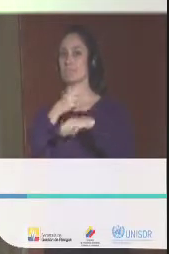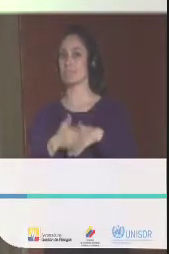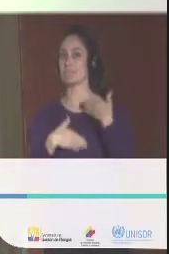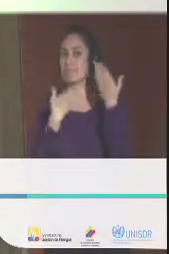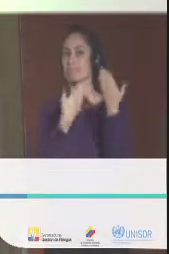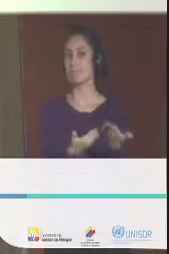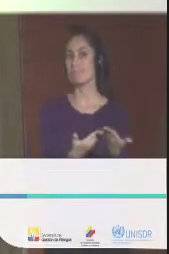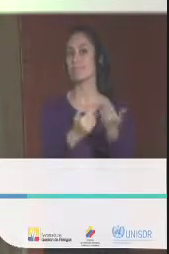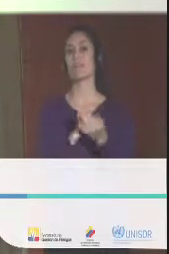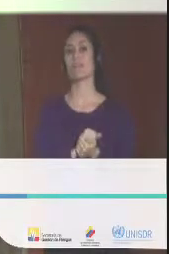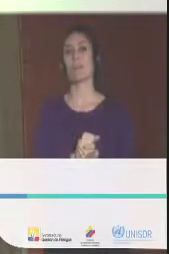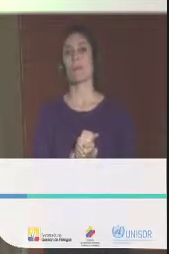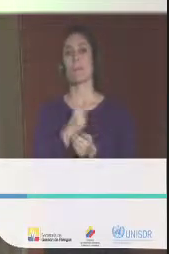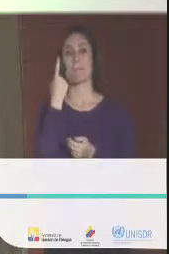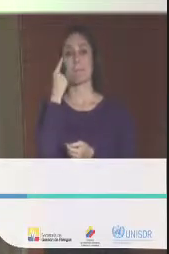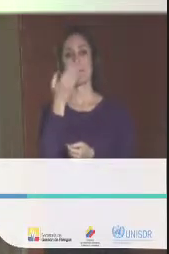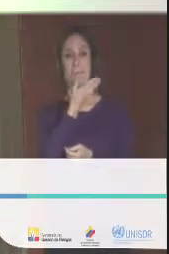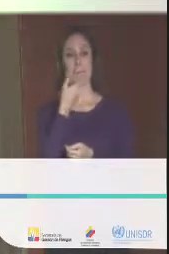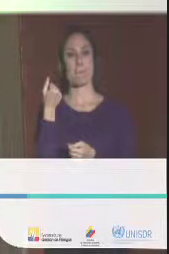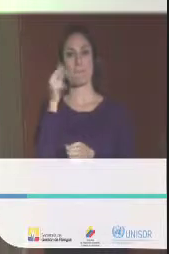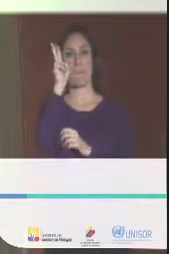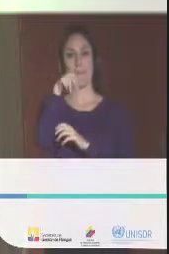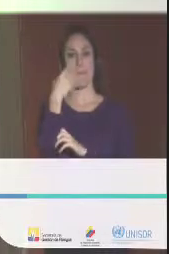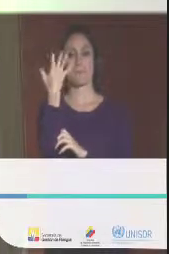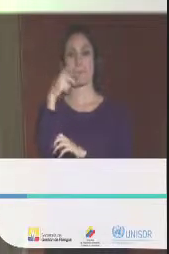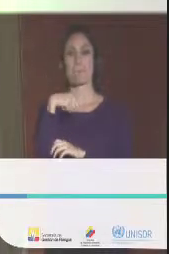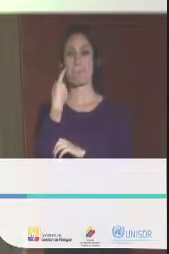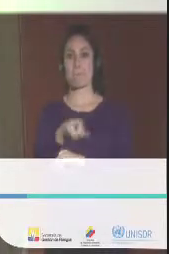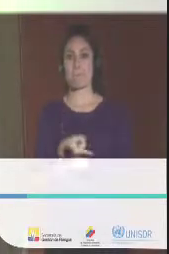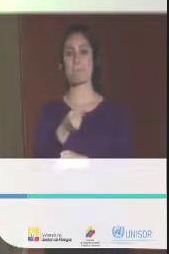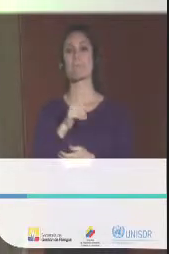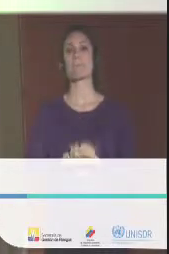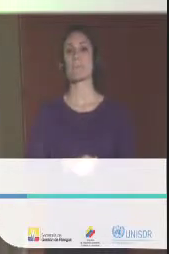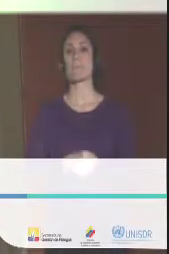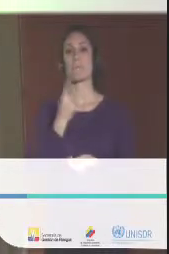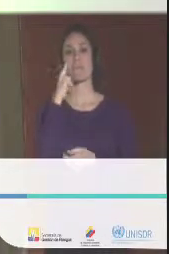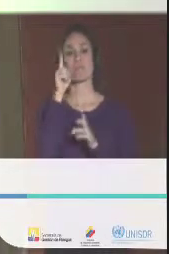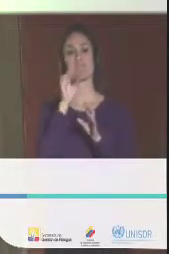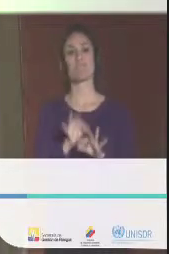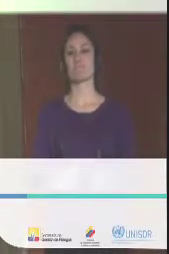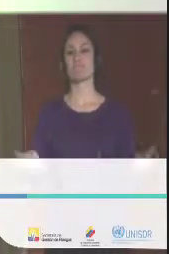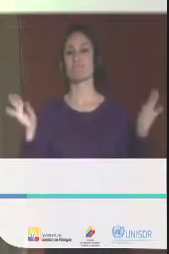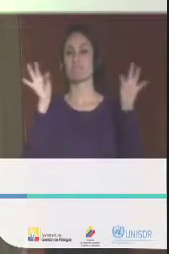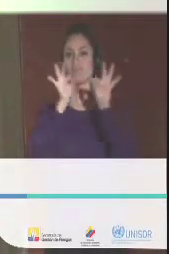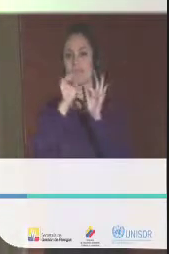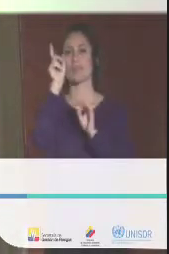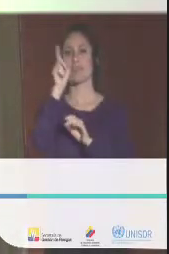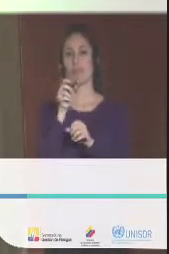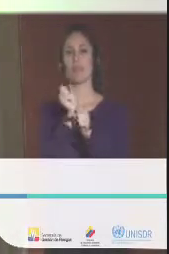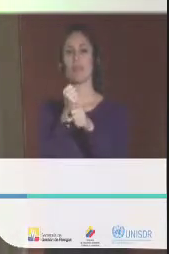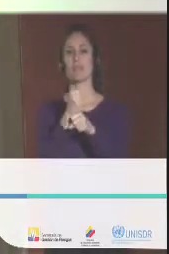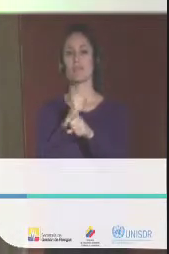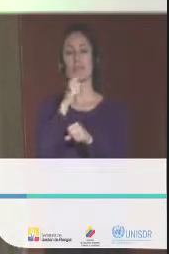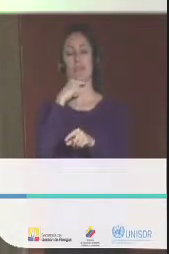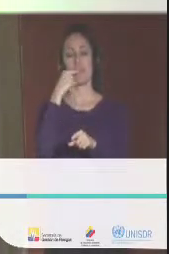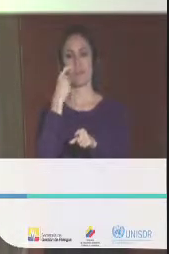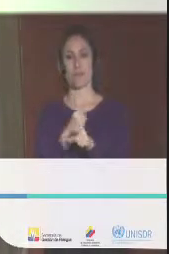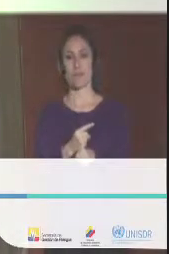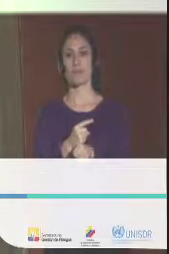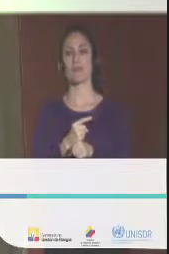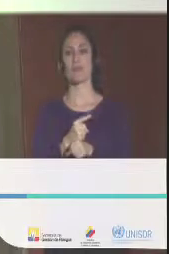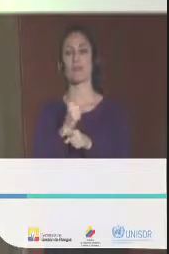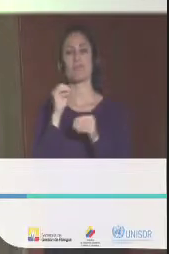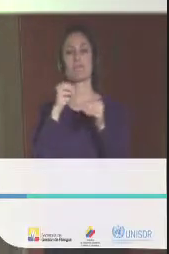ante el marco de acción post-2015 la importancia que se debe dar de forma real en